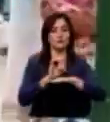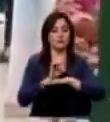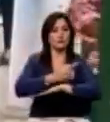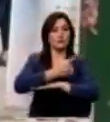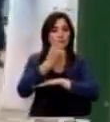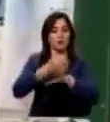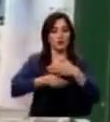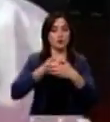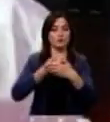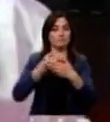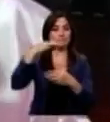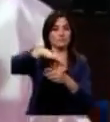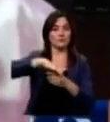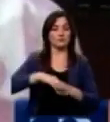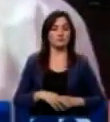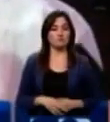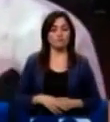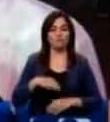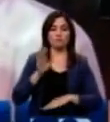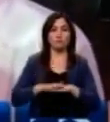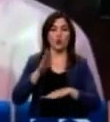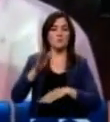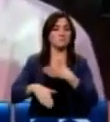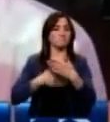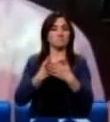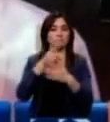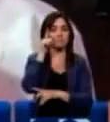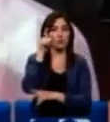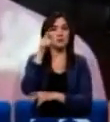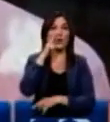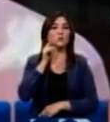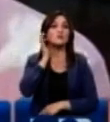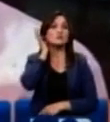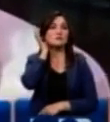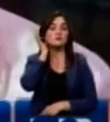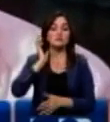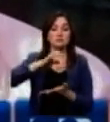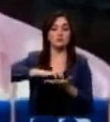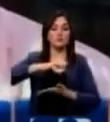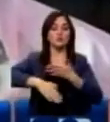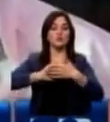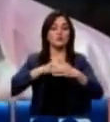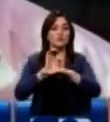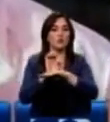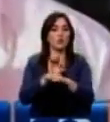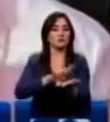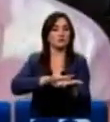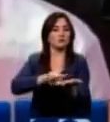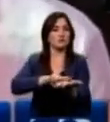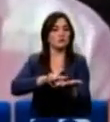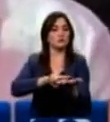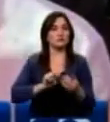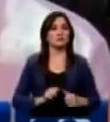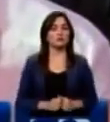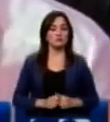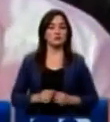día del proceso electoral. Hemos convocado a todos los fiscales, hombres y mujeres provinciales del país para esa reunión, para que